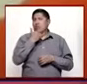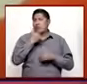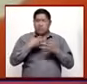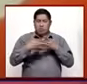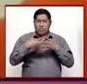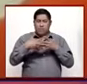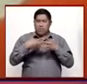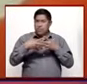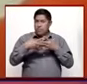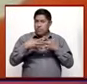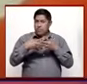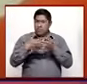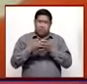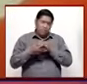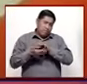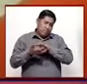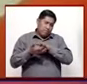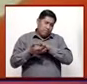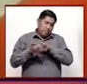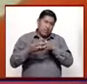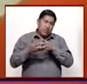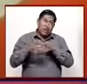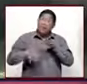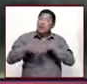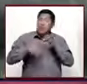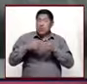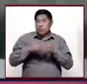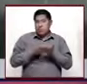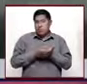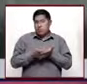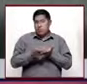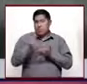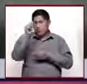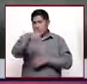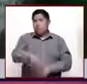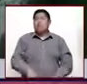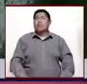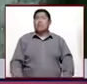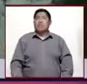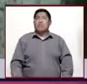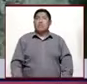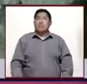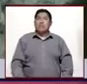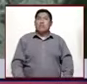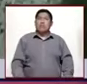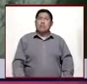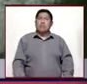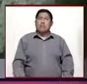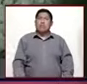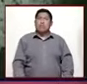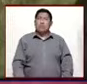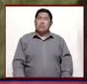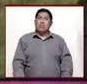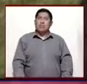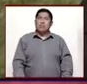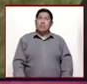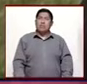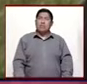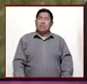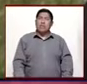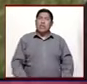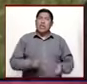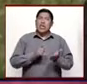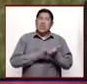es donde estuvieran proviniendo estos bichos, ¿no? La presencia